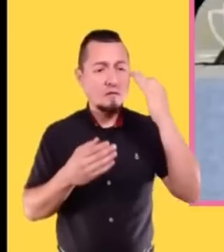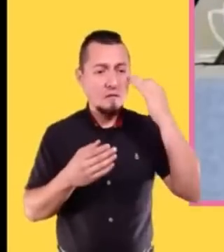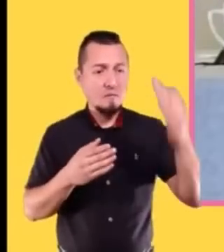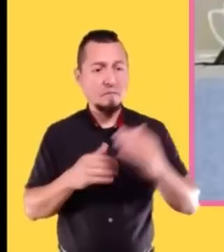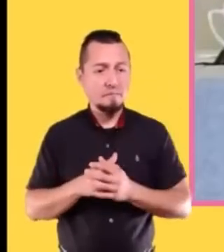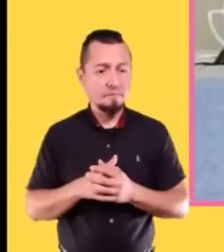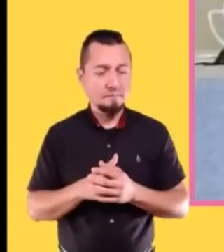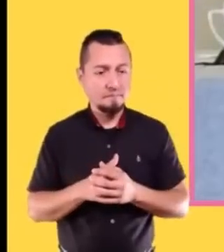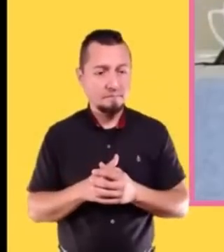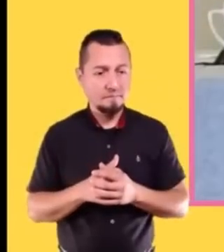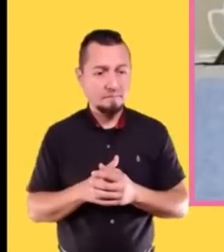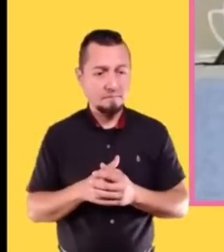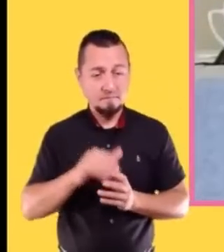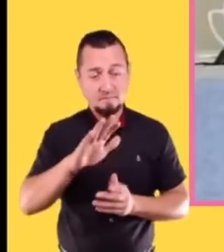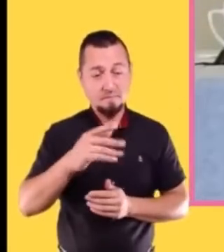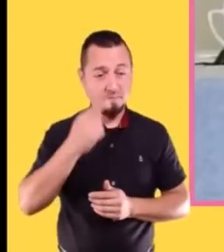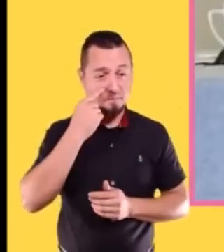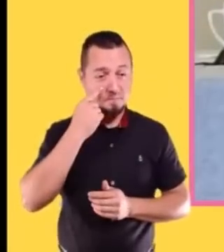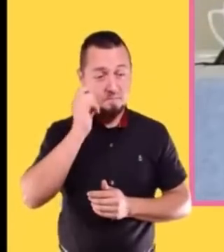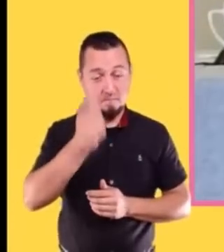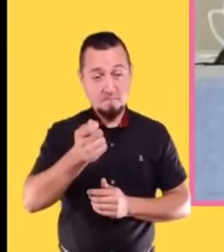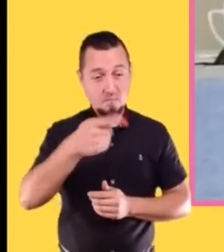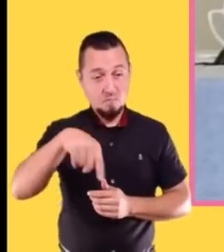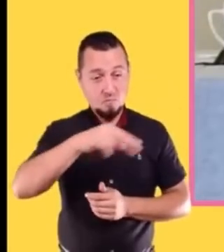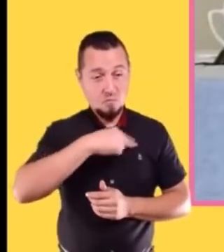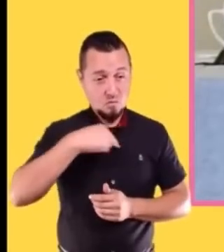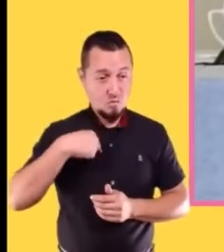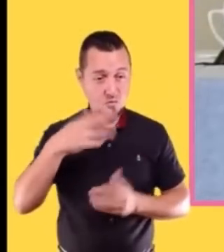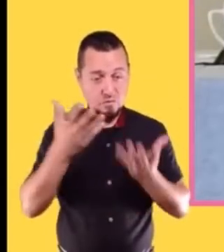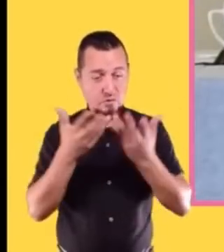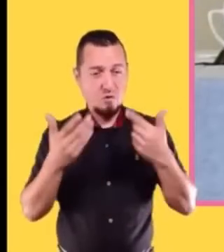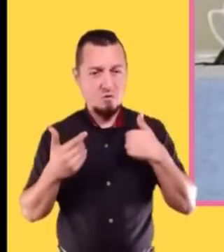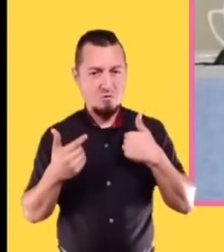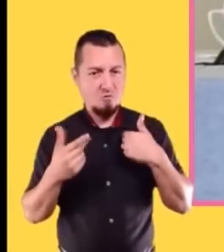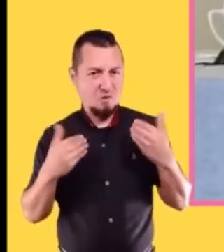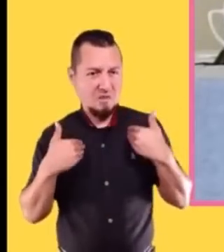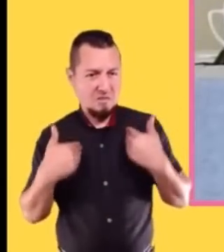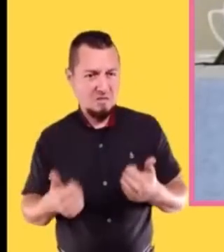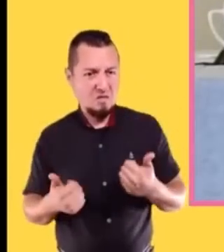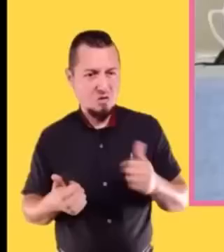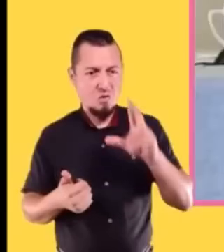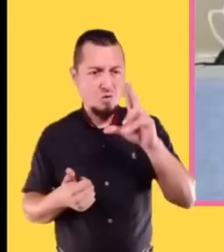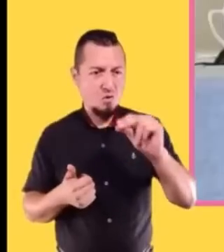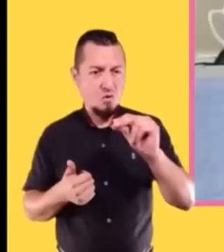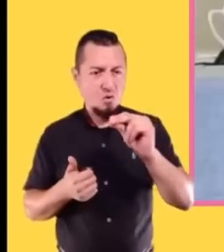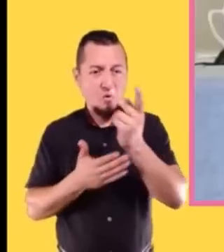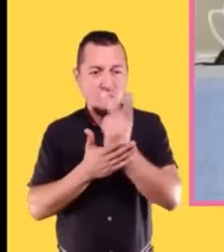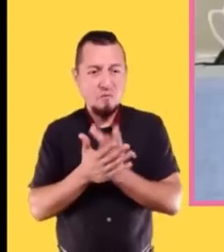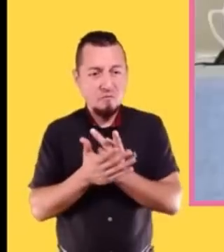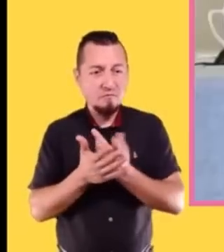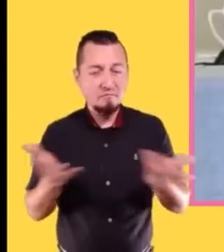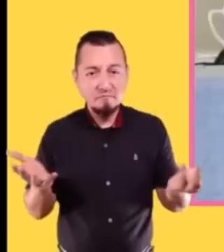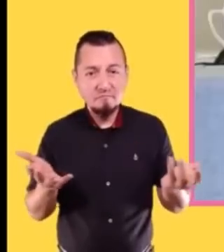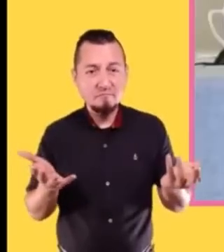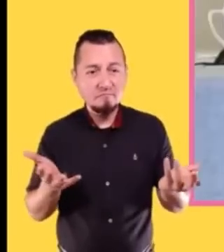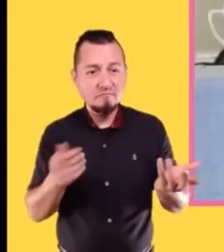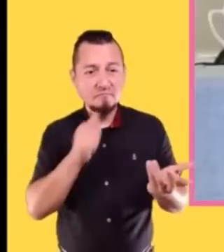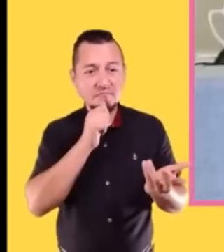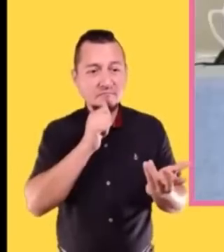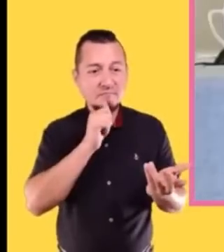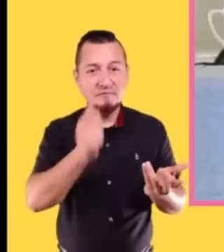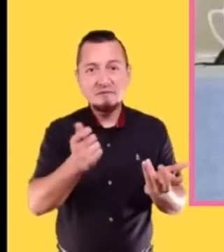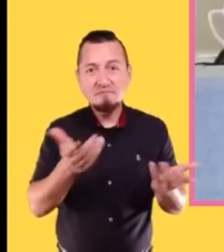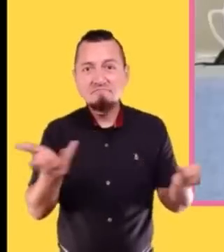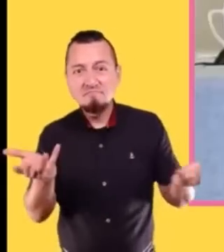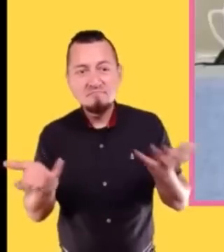A ver, lo que nosotros, en lo personal, yo sigo sin entender es por qué no se publicaron los programas. A partir de eso, es